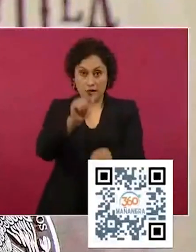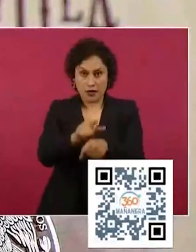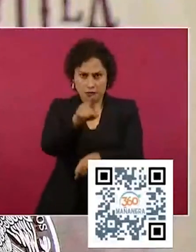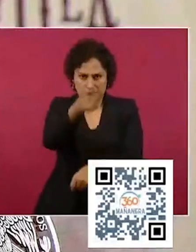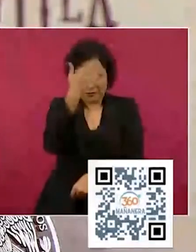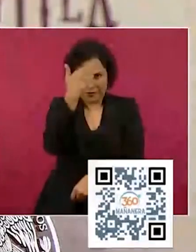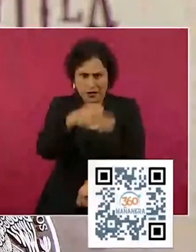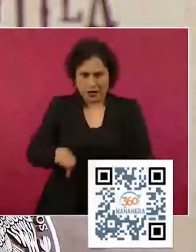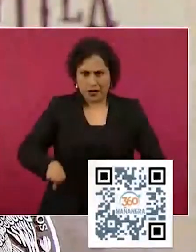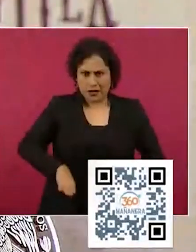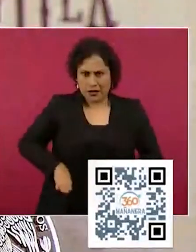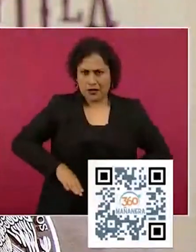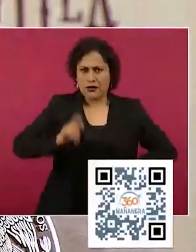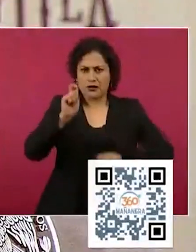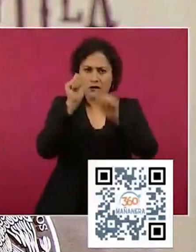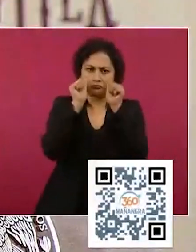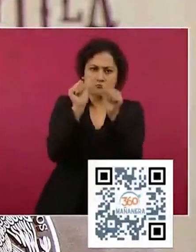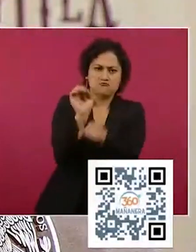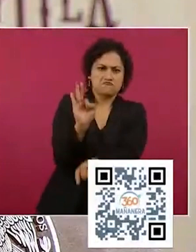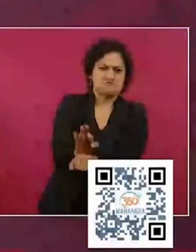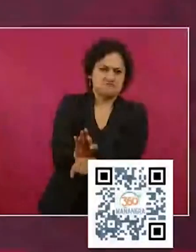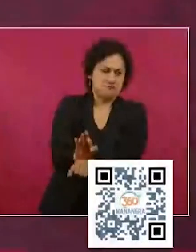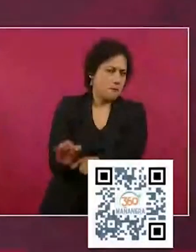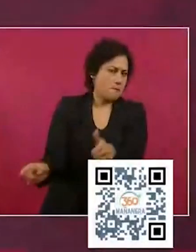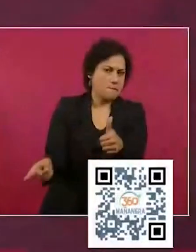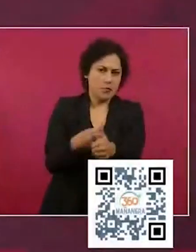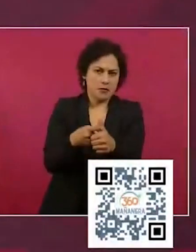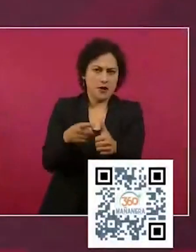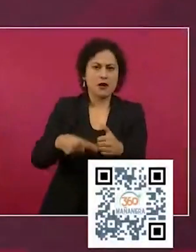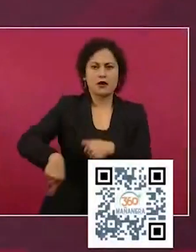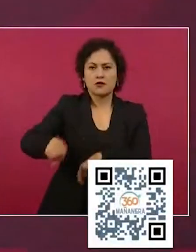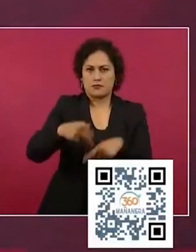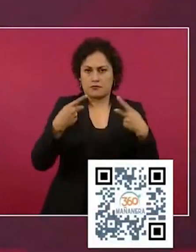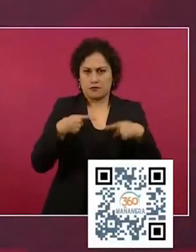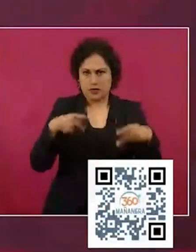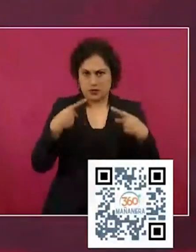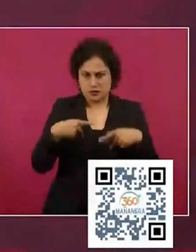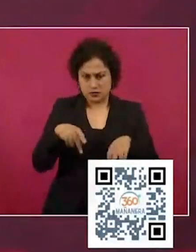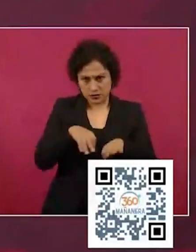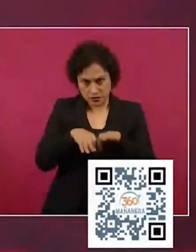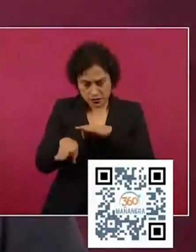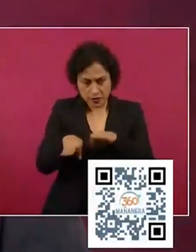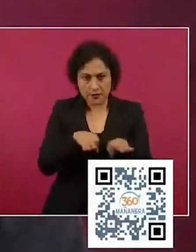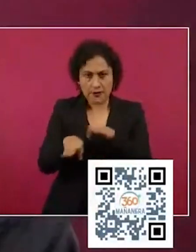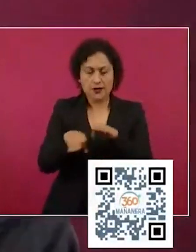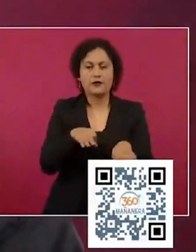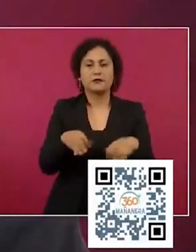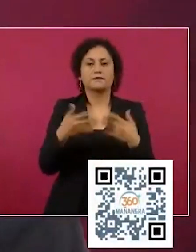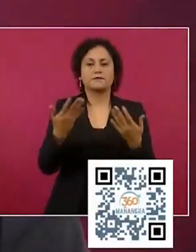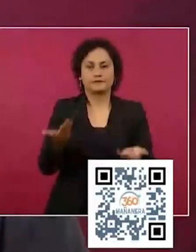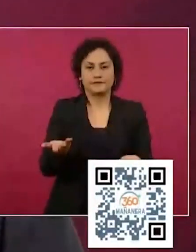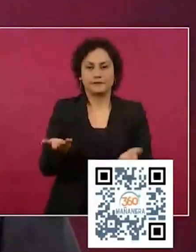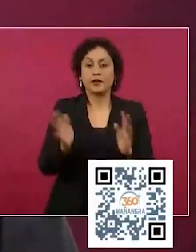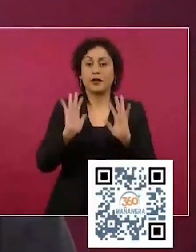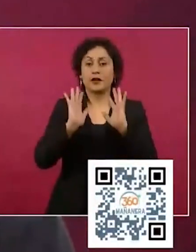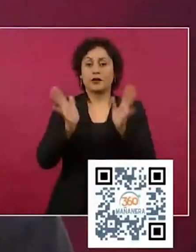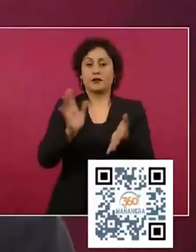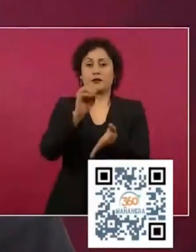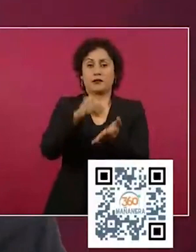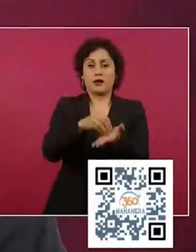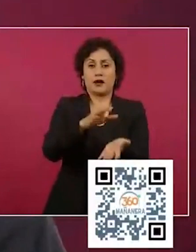la protección a garantizar el derecho de los trabajadores se regula ya